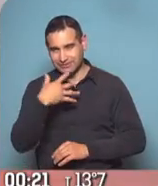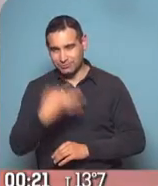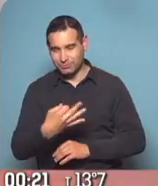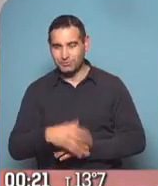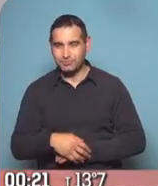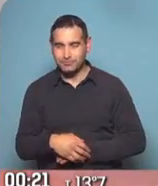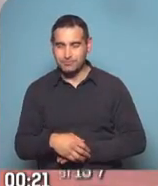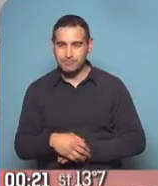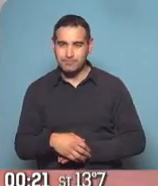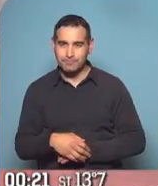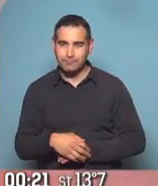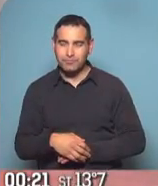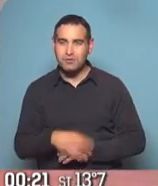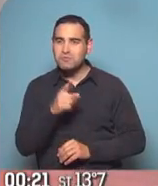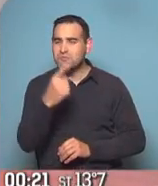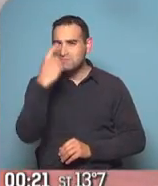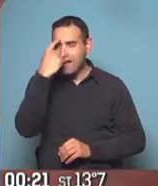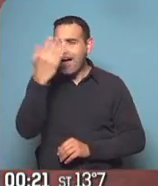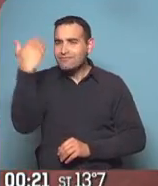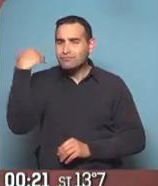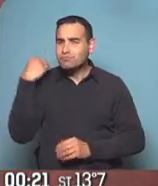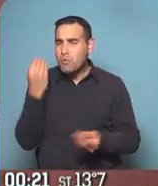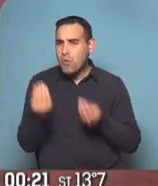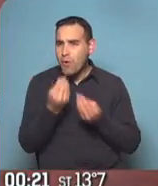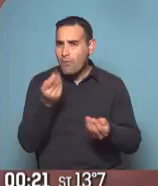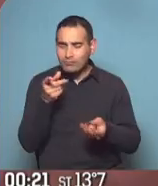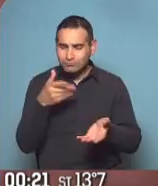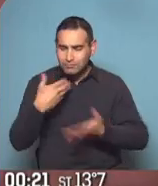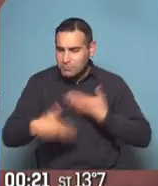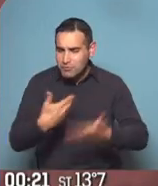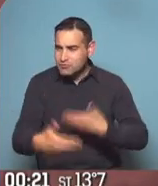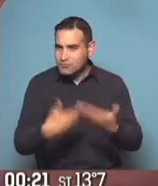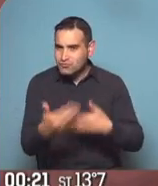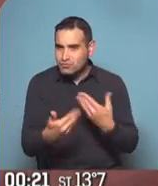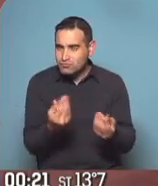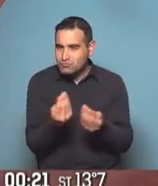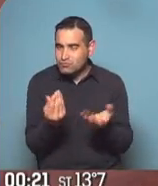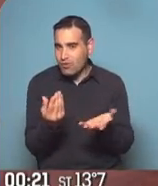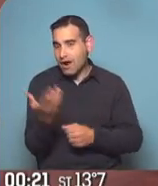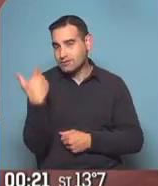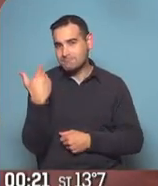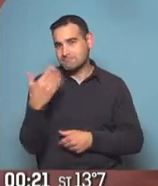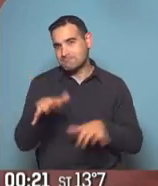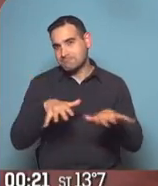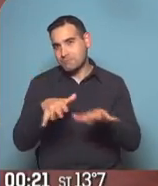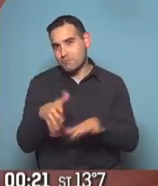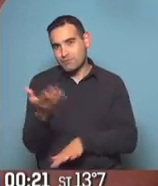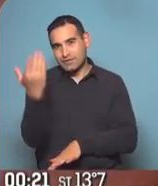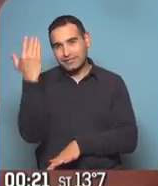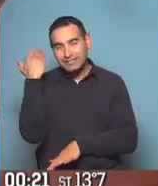como cómo vivió ustedes o ese proceso realmente en ese momento